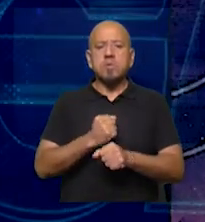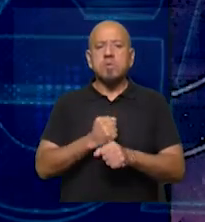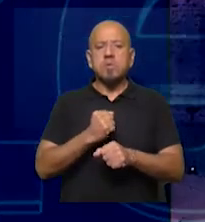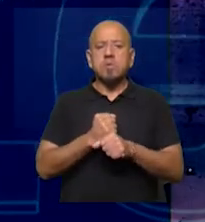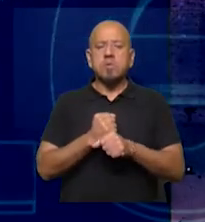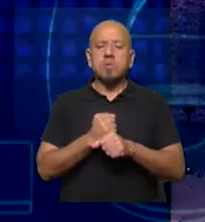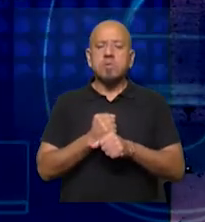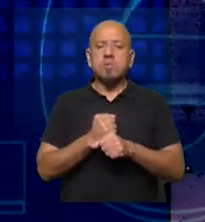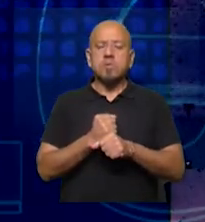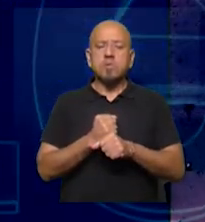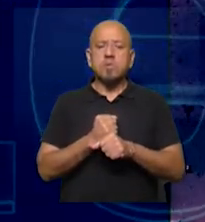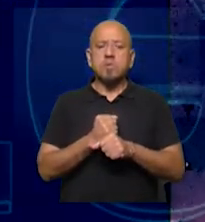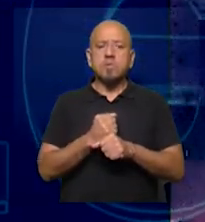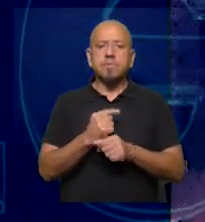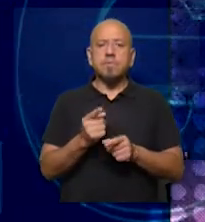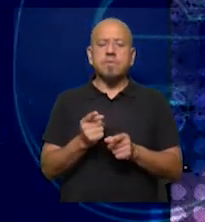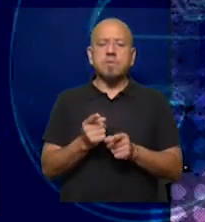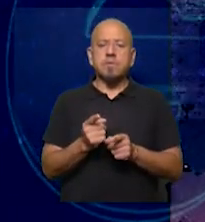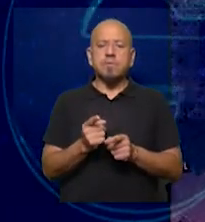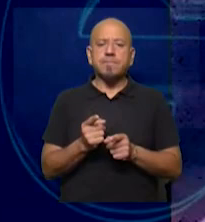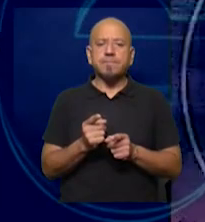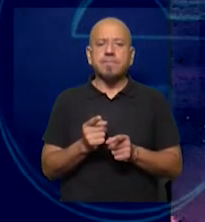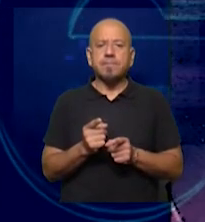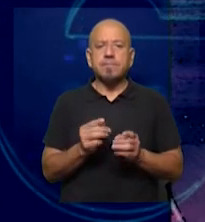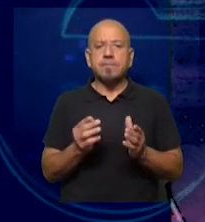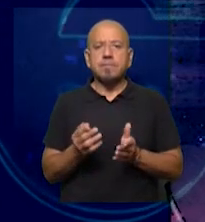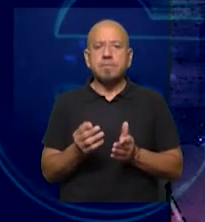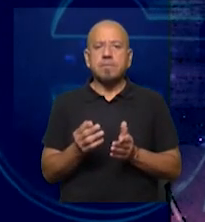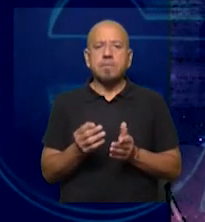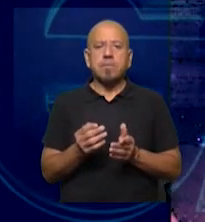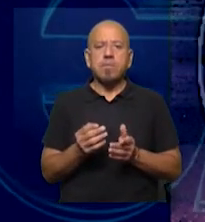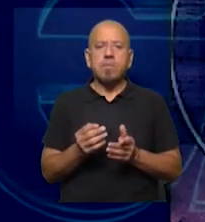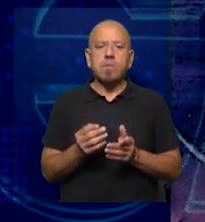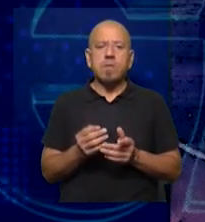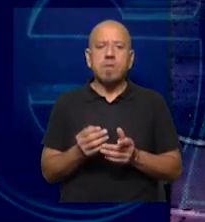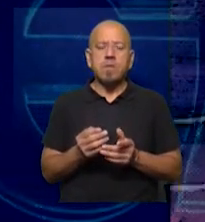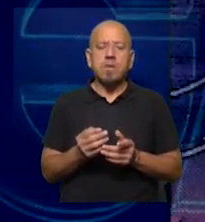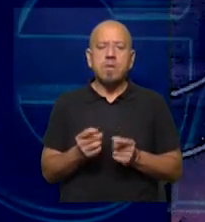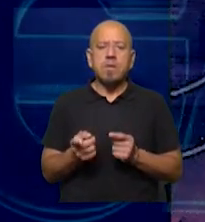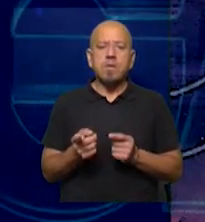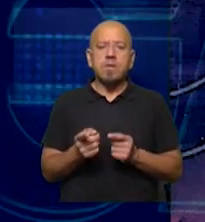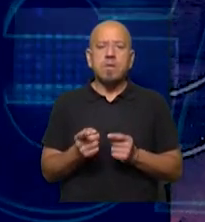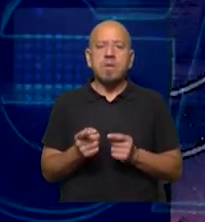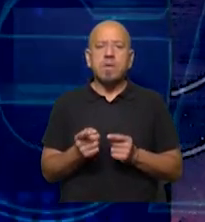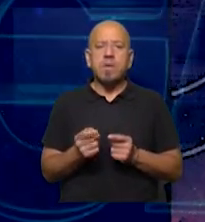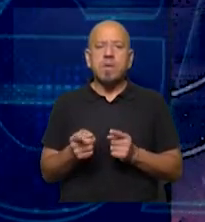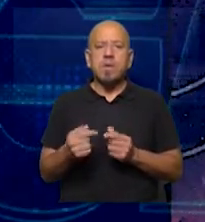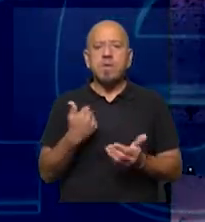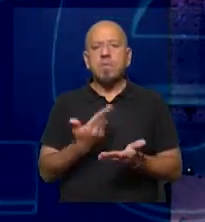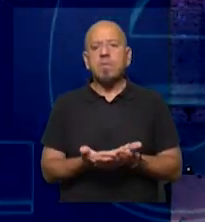fantástico, fantástico, me siguieron en esta, digamos,